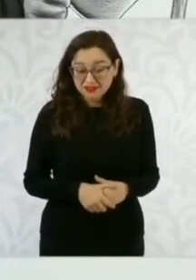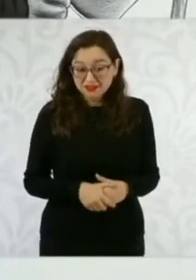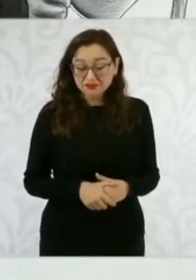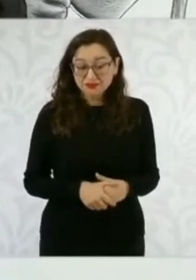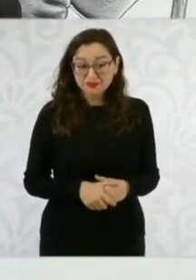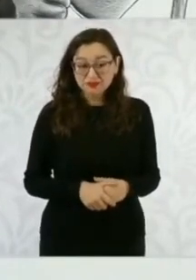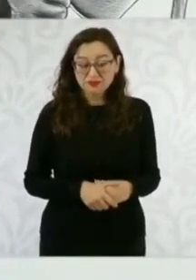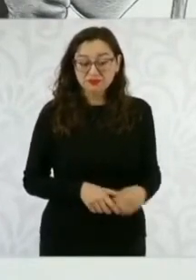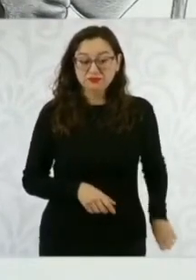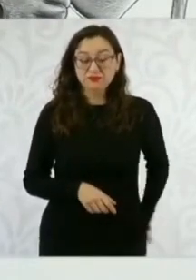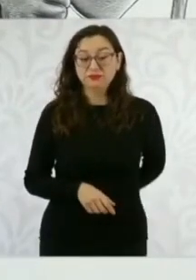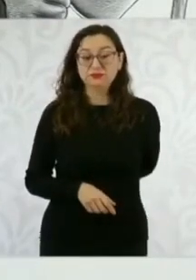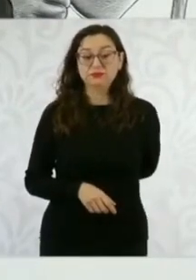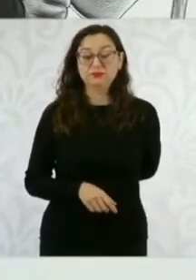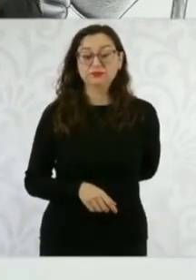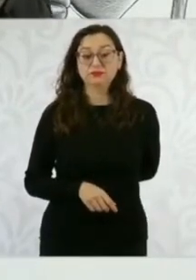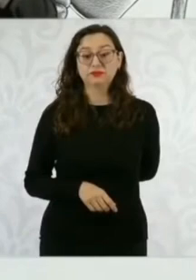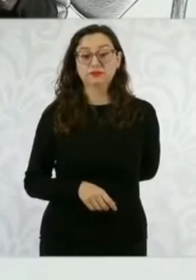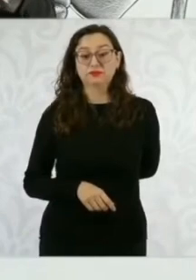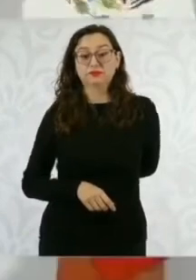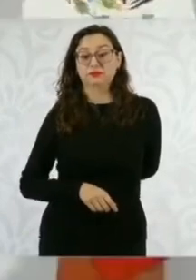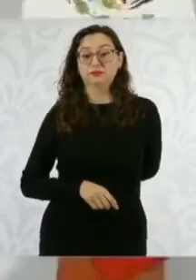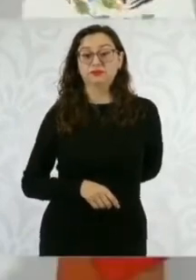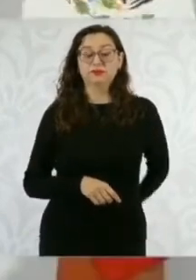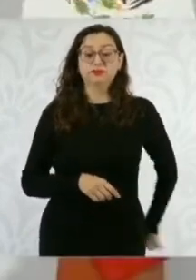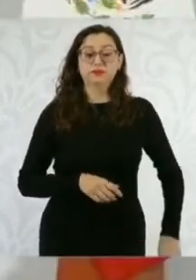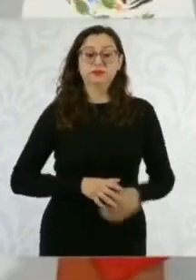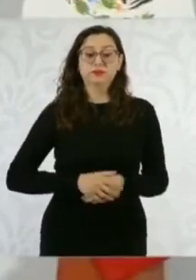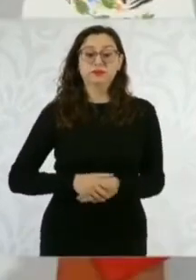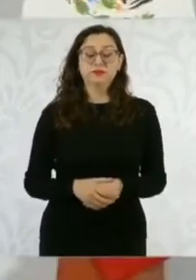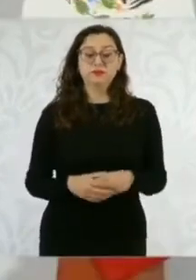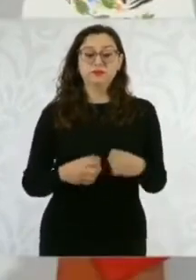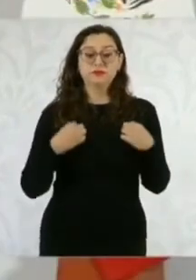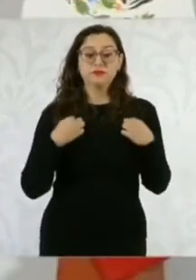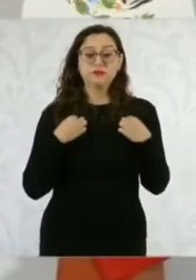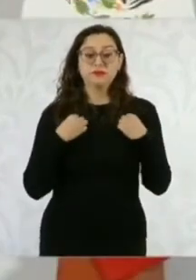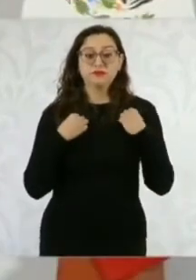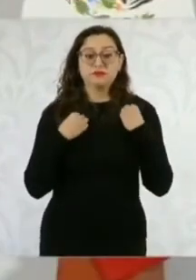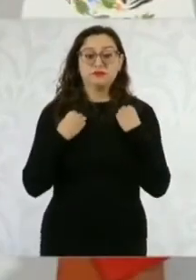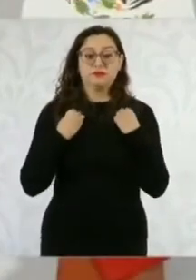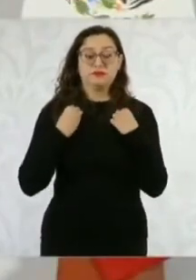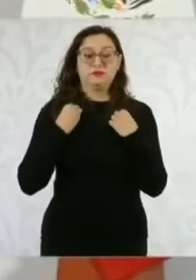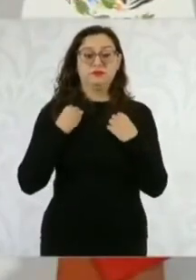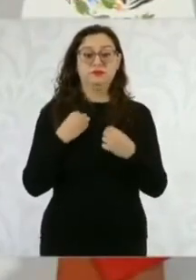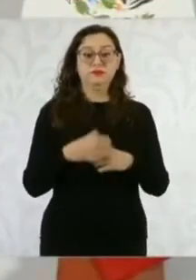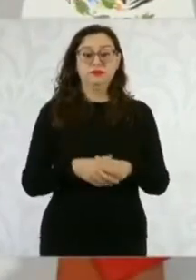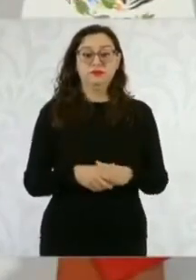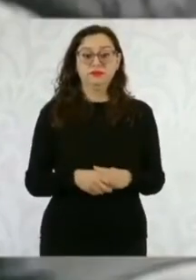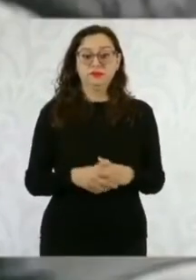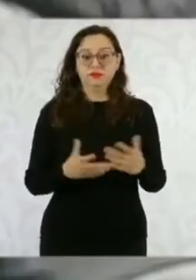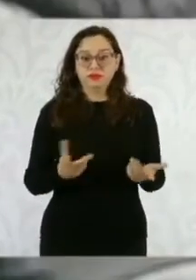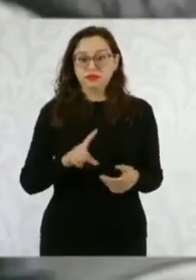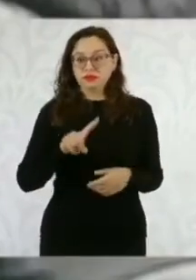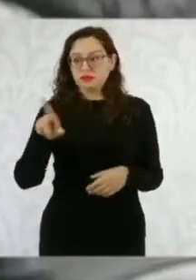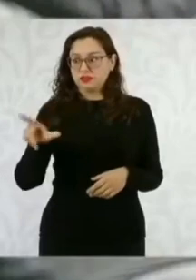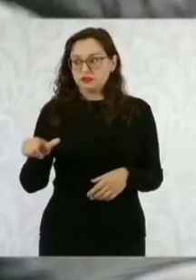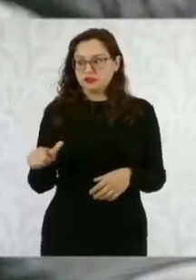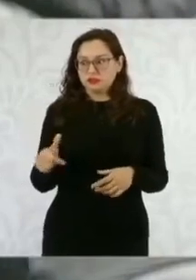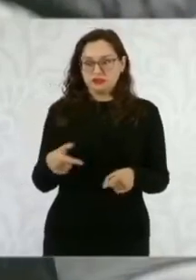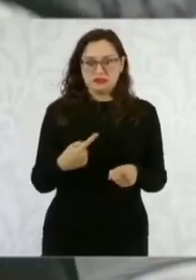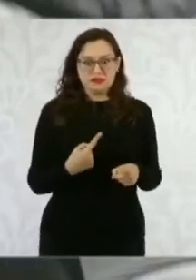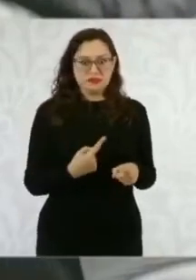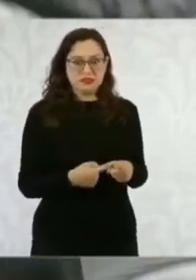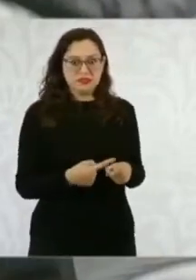en el caso de la venta masiva, en donde al final empiezan a suplantar